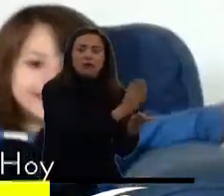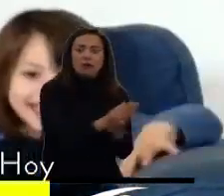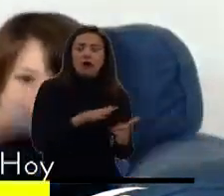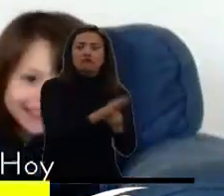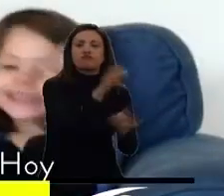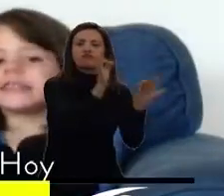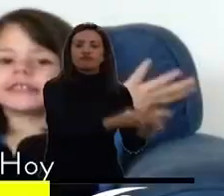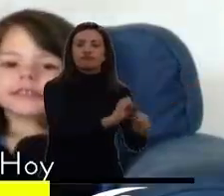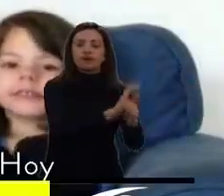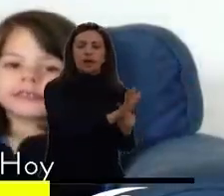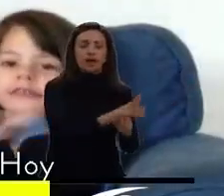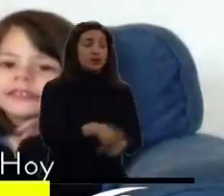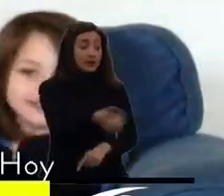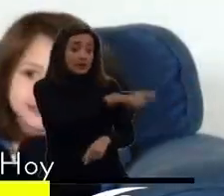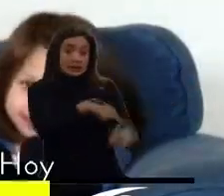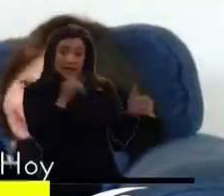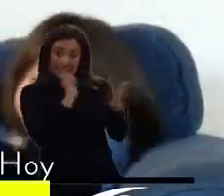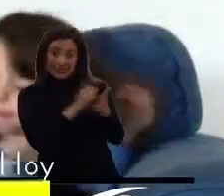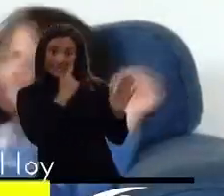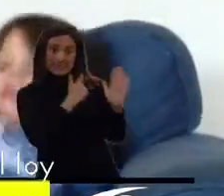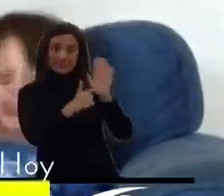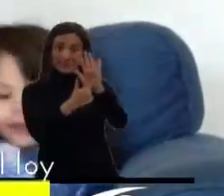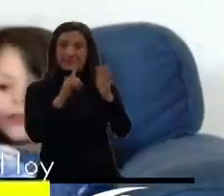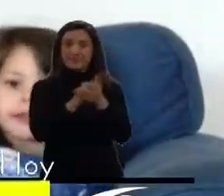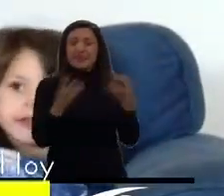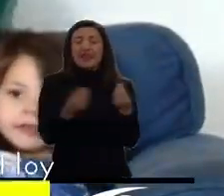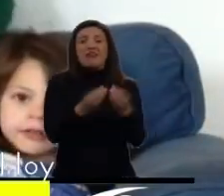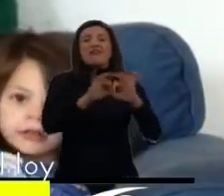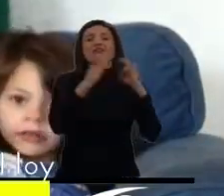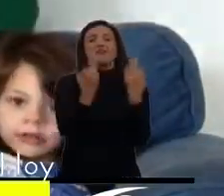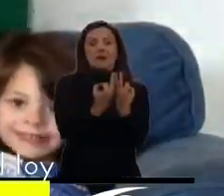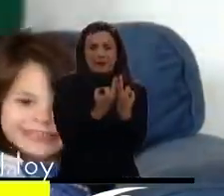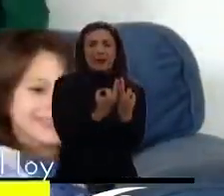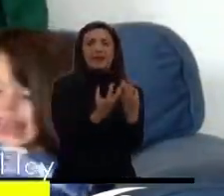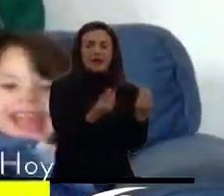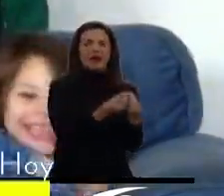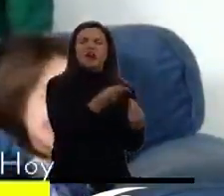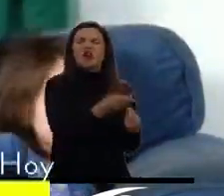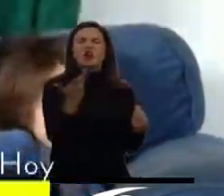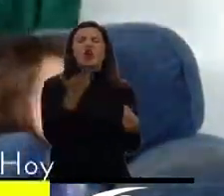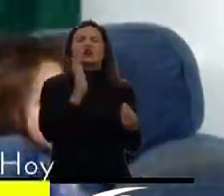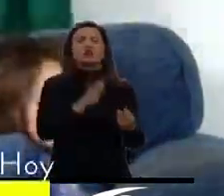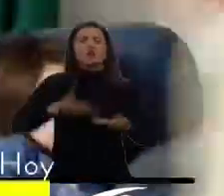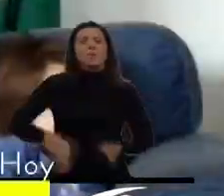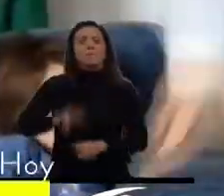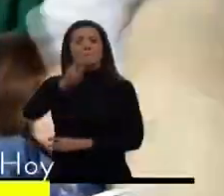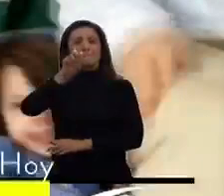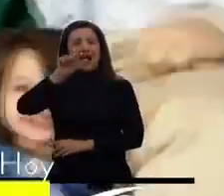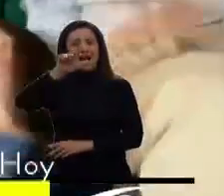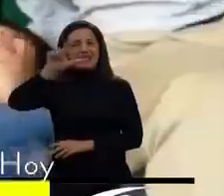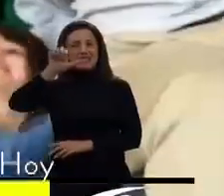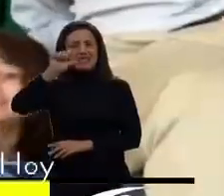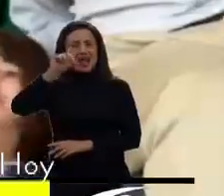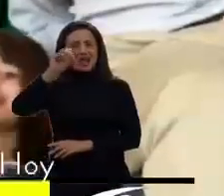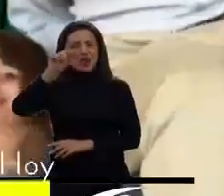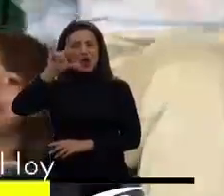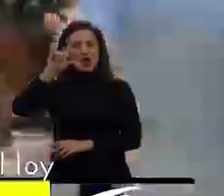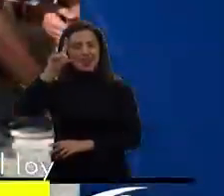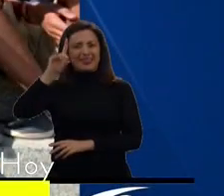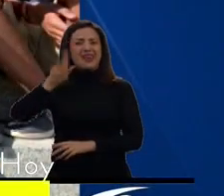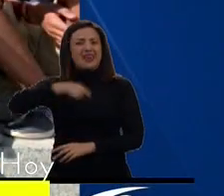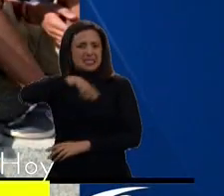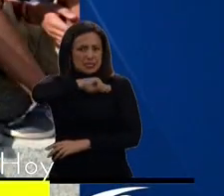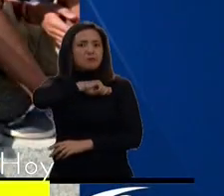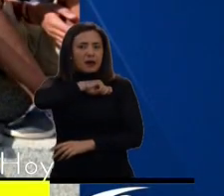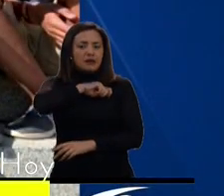Ellos son los integrantes de la familia Cebrián Gervás, una pareja oriunda de Valladolid, España, y sus 11 hijos.